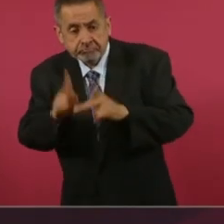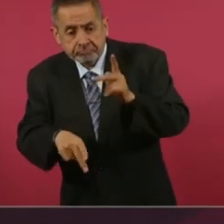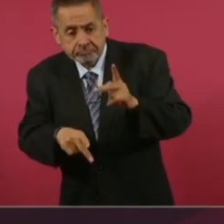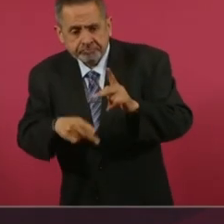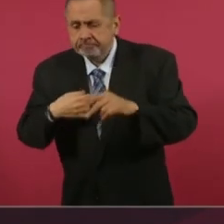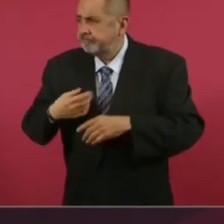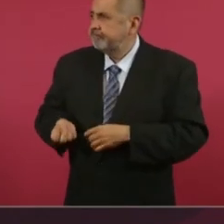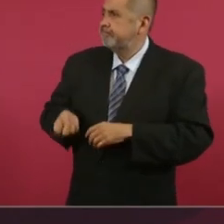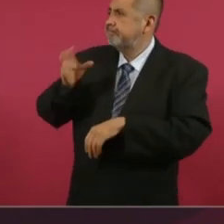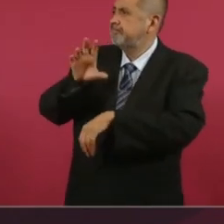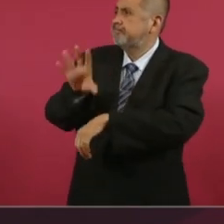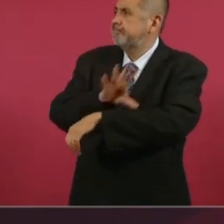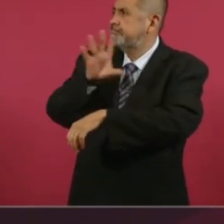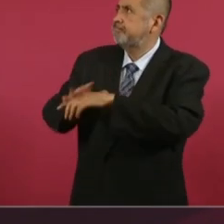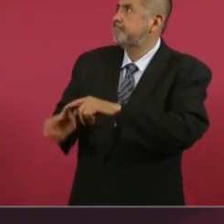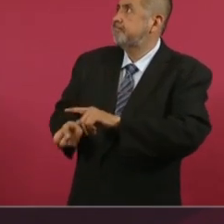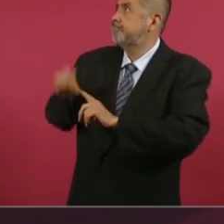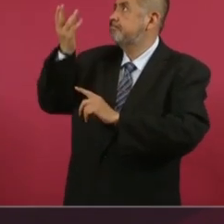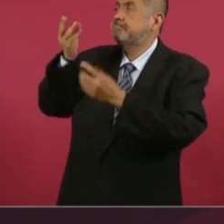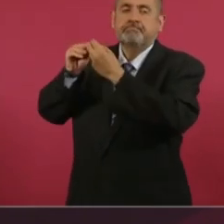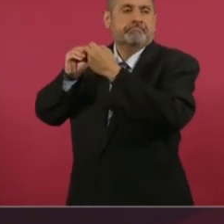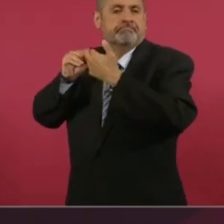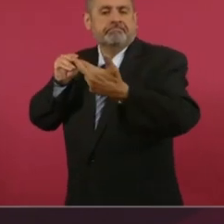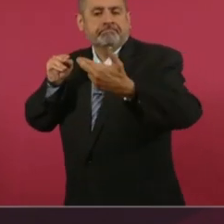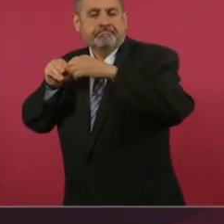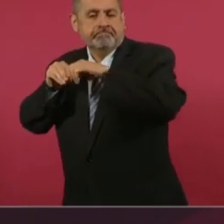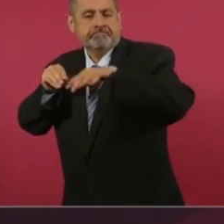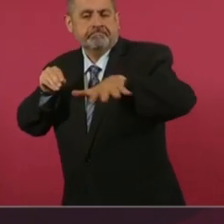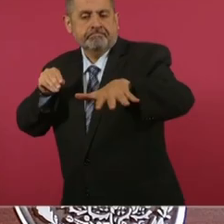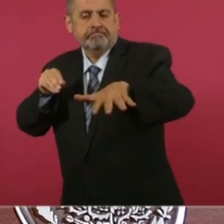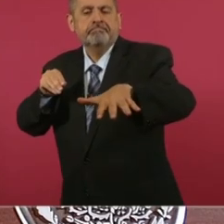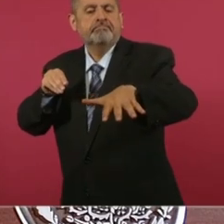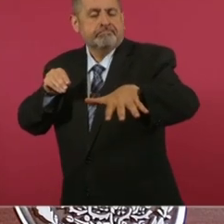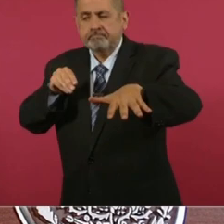subir a las redes de distribución energía